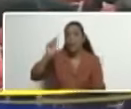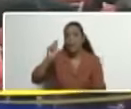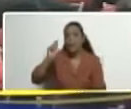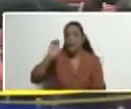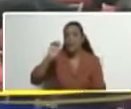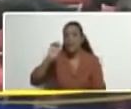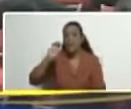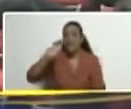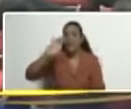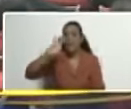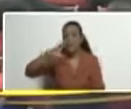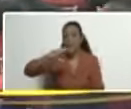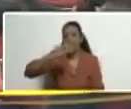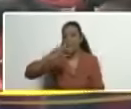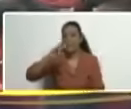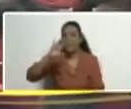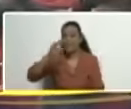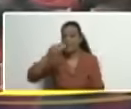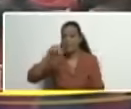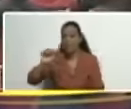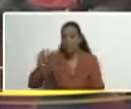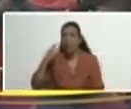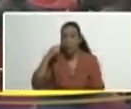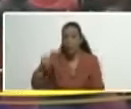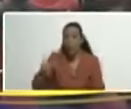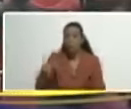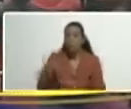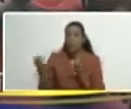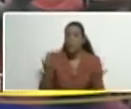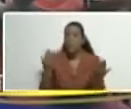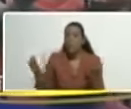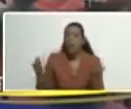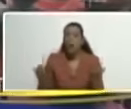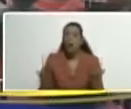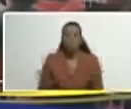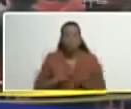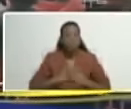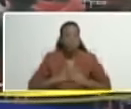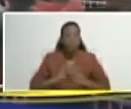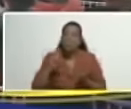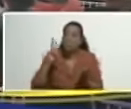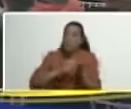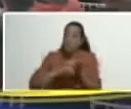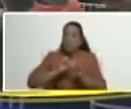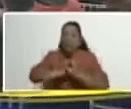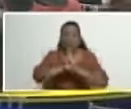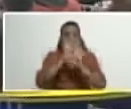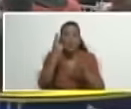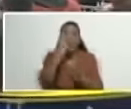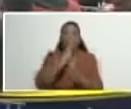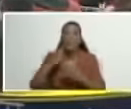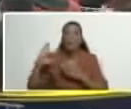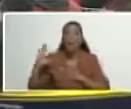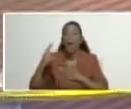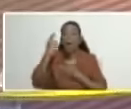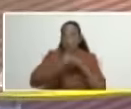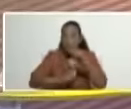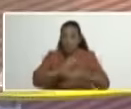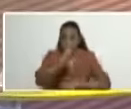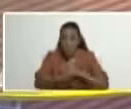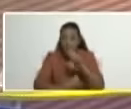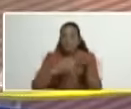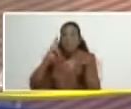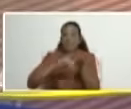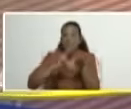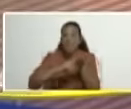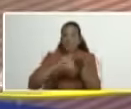proceder a firmar frente a ustedes con el corazón y a jurar el cumplimiento de